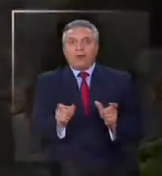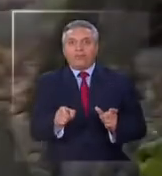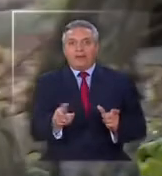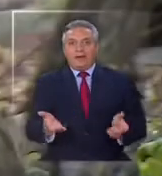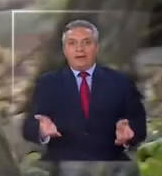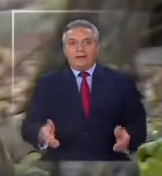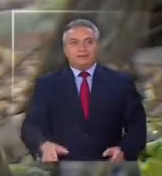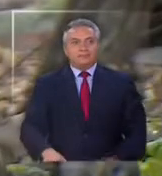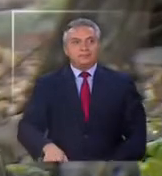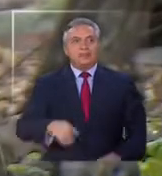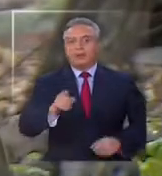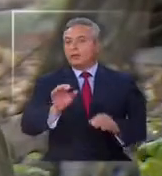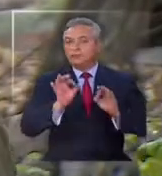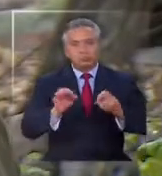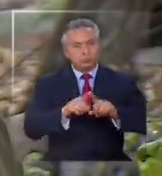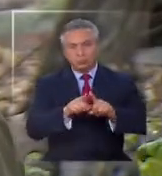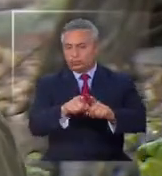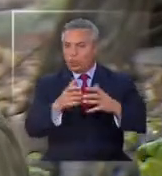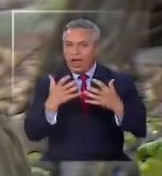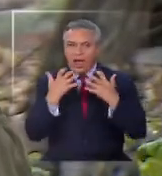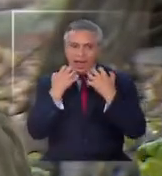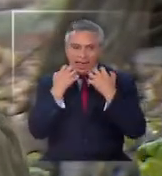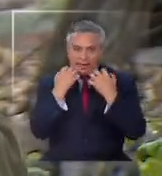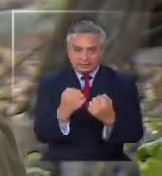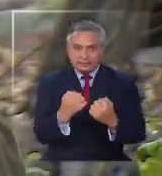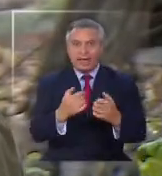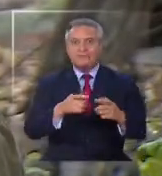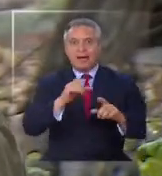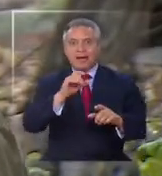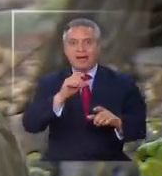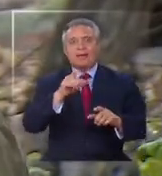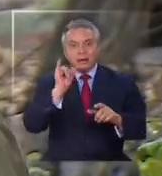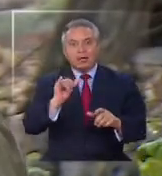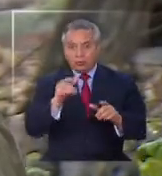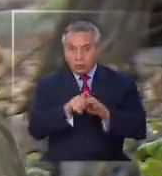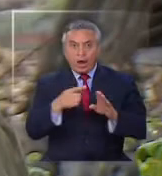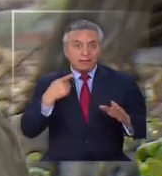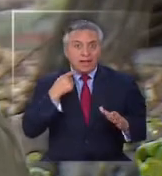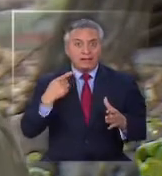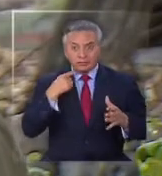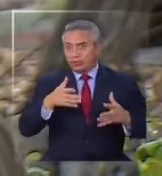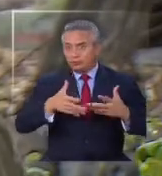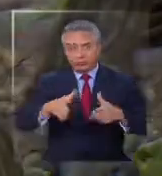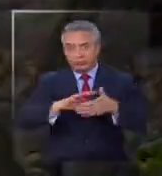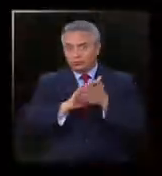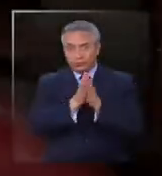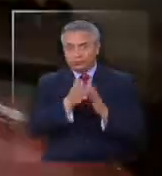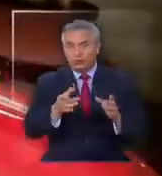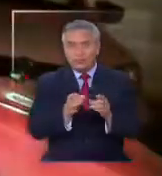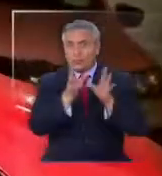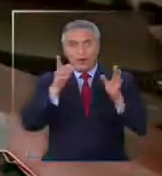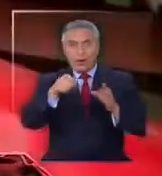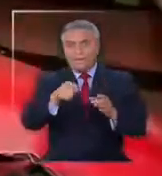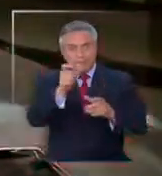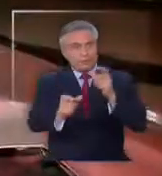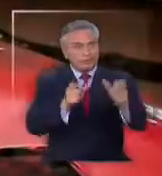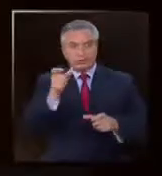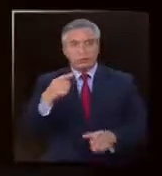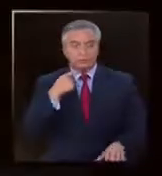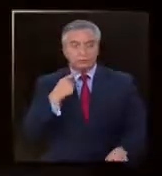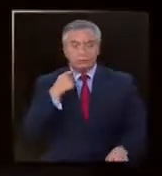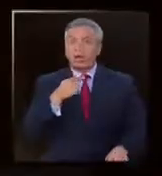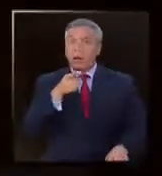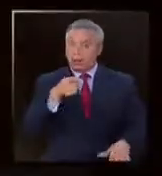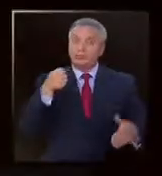Lo hacen de una forma totalmente agresiva, sin considerar los daños que puedan llegar a generar, las lesiones que puedan llegar a provocar a algunas personas. Daños que sí